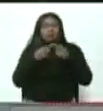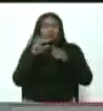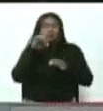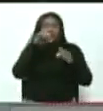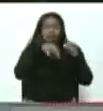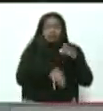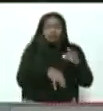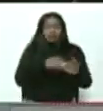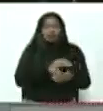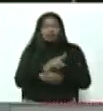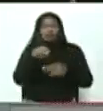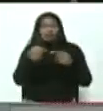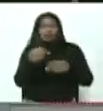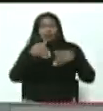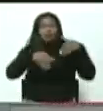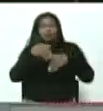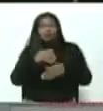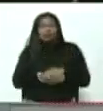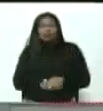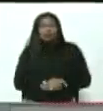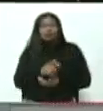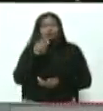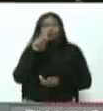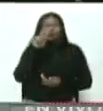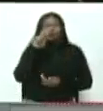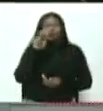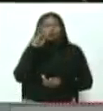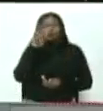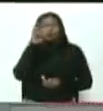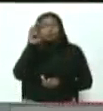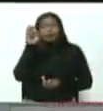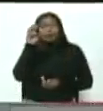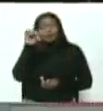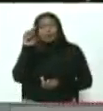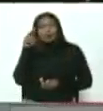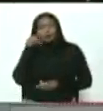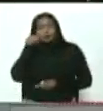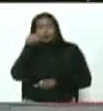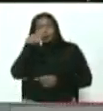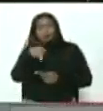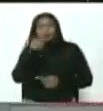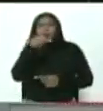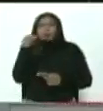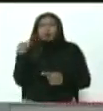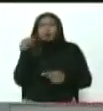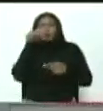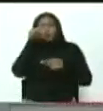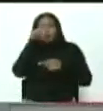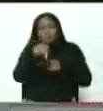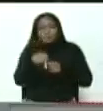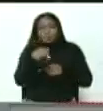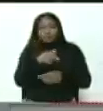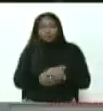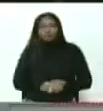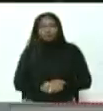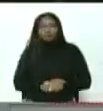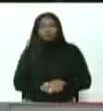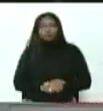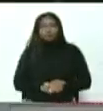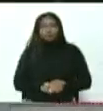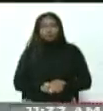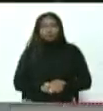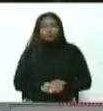caja. Si usted quiere votar por Tupamaro, usted va por Tupamaro, ¿verdad? Busca Tupamaro, aquí está, marcó